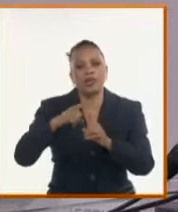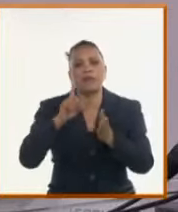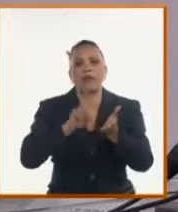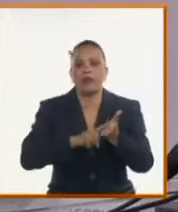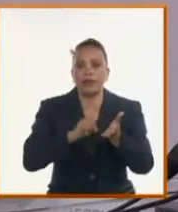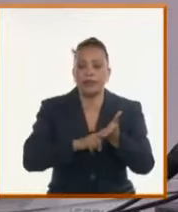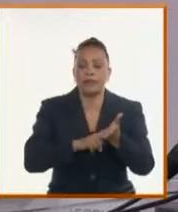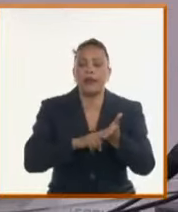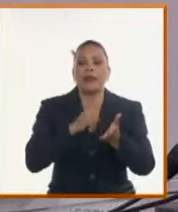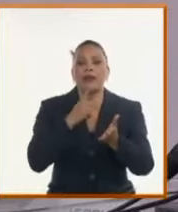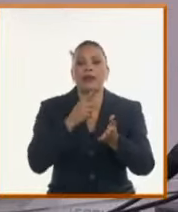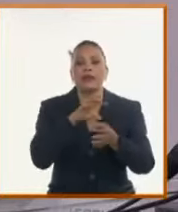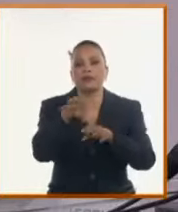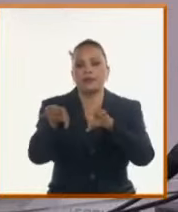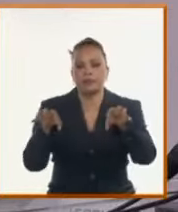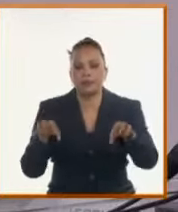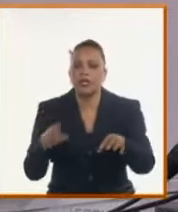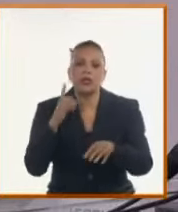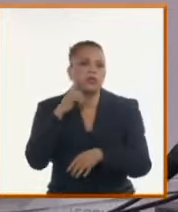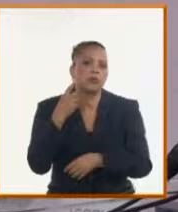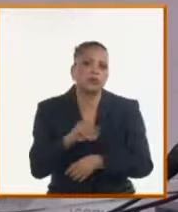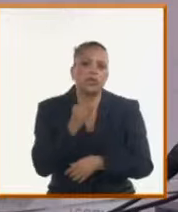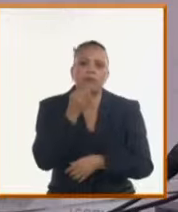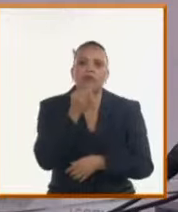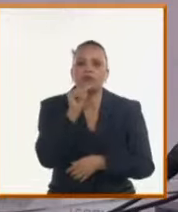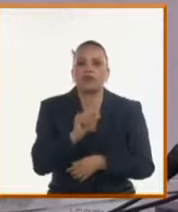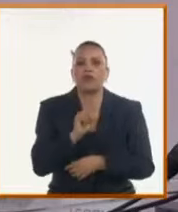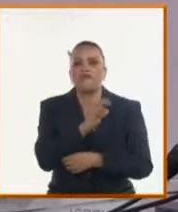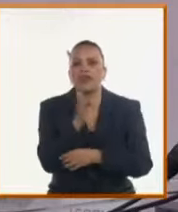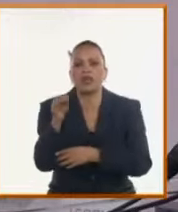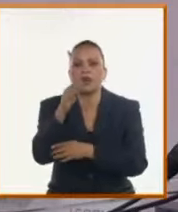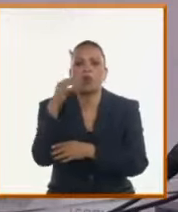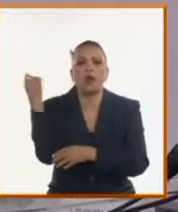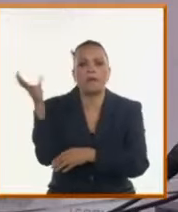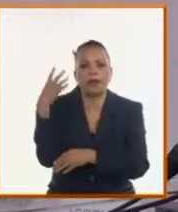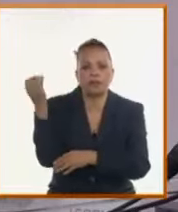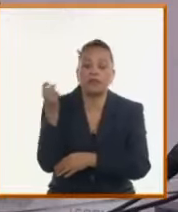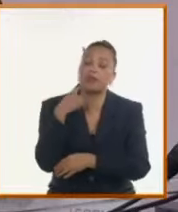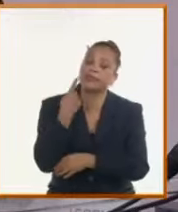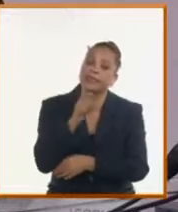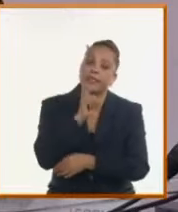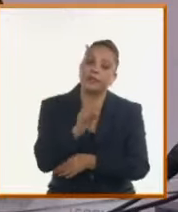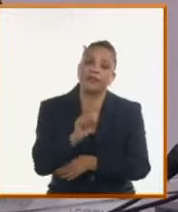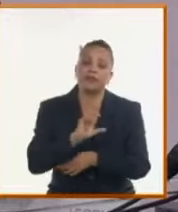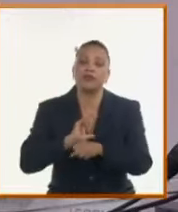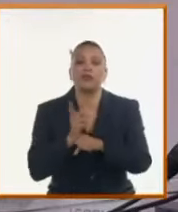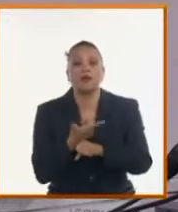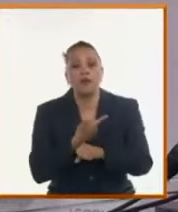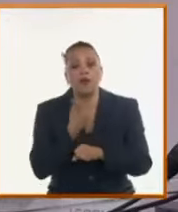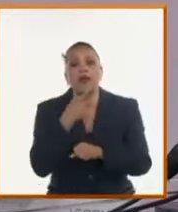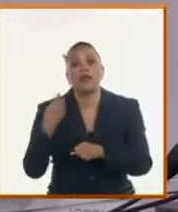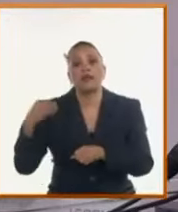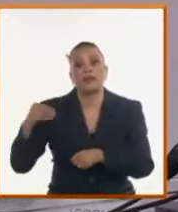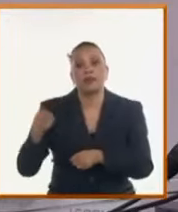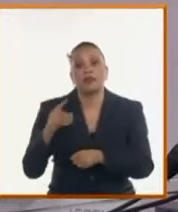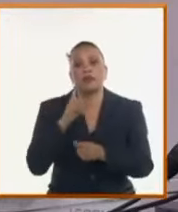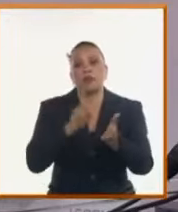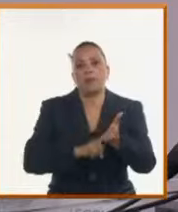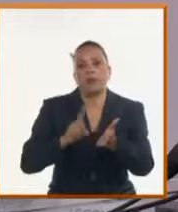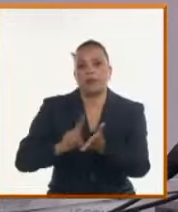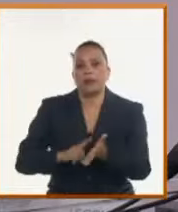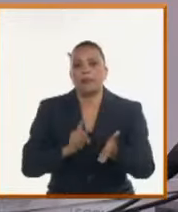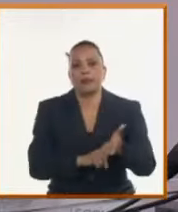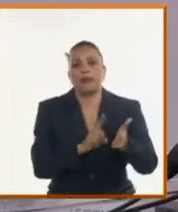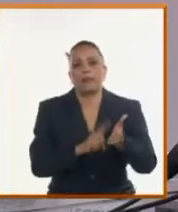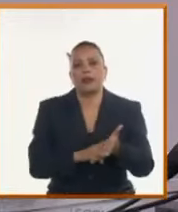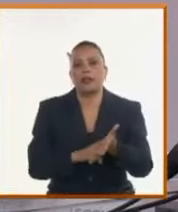barrio sin tener en cuenta que hay personas que van a baracoa y maí si se eliminan las demoras venden alimentos correspondientes y no hacen tantas paradas en el viaje